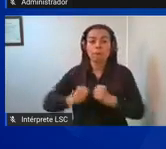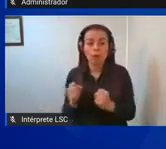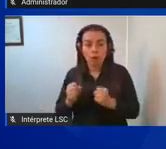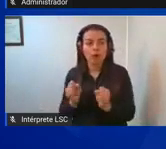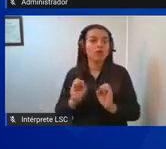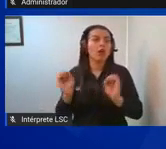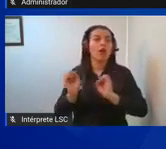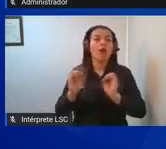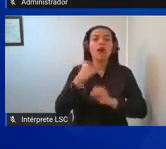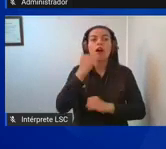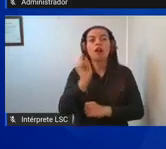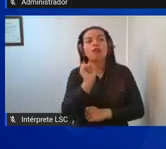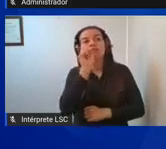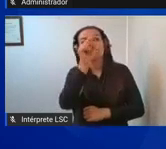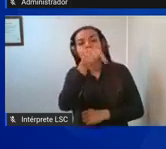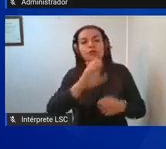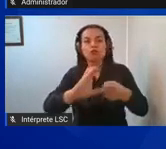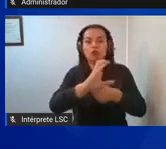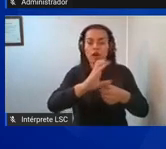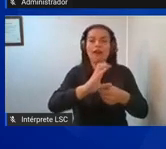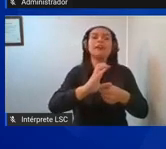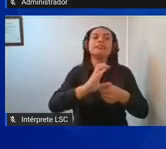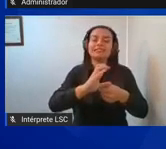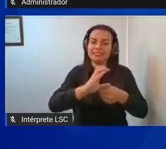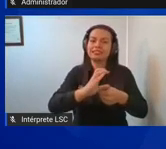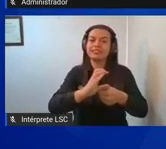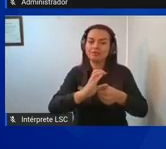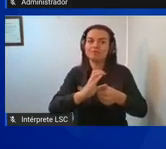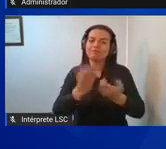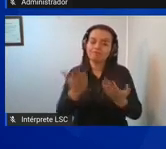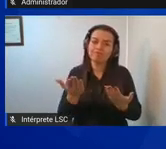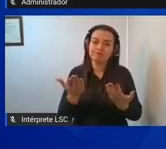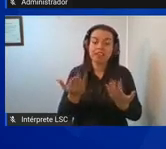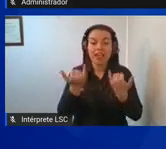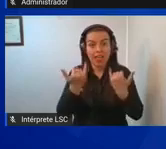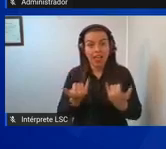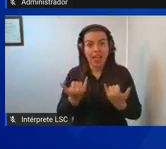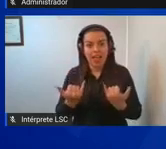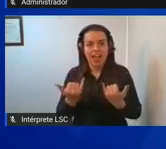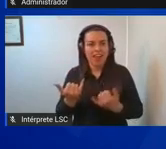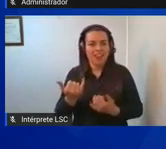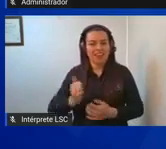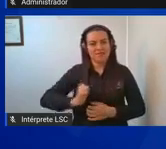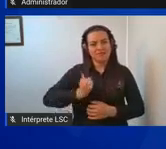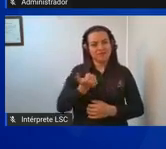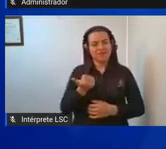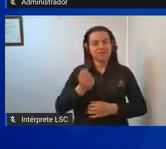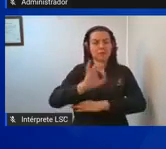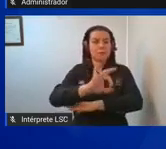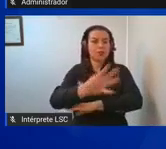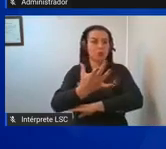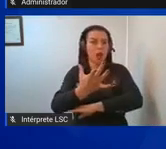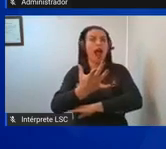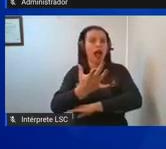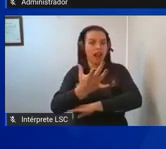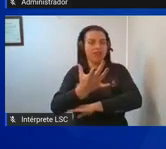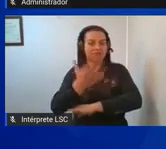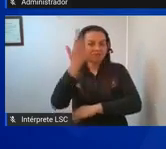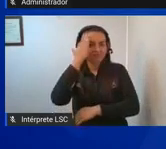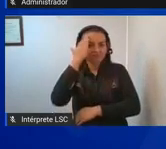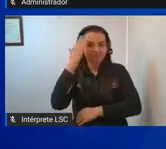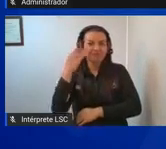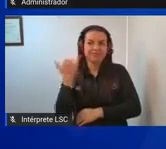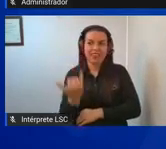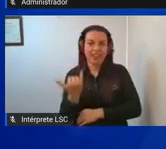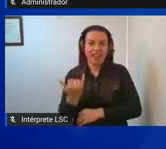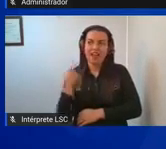ciudad. Tal vez aprovecharemos obviamente la nueva cultura de la virtualidad y como estamos hoy con